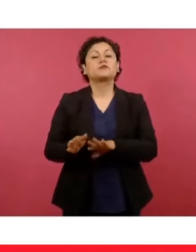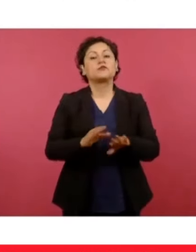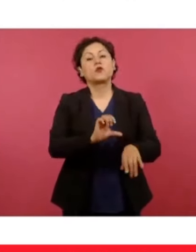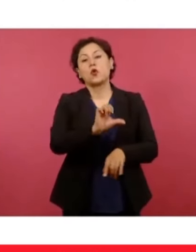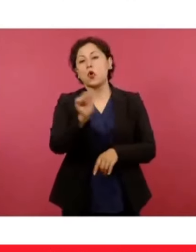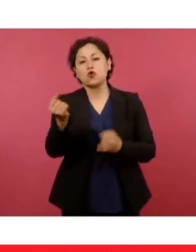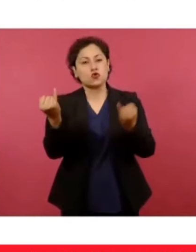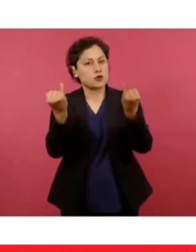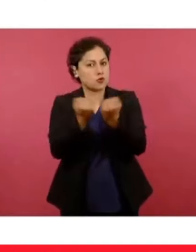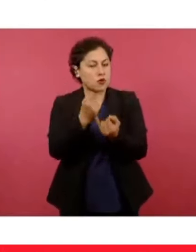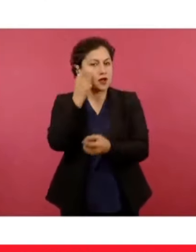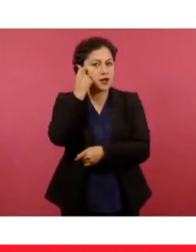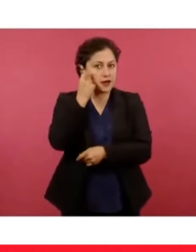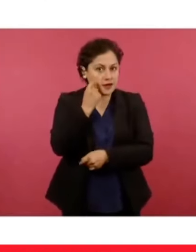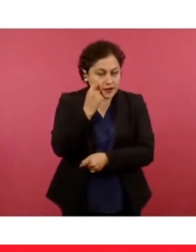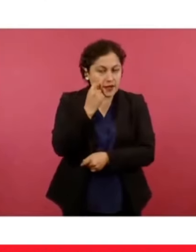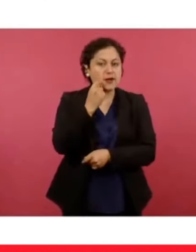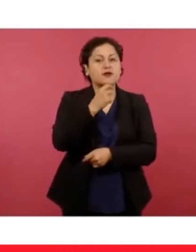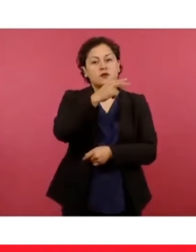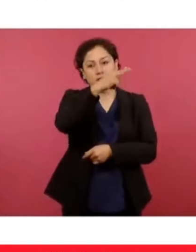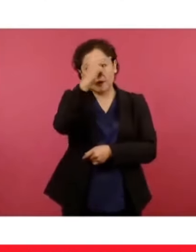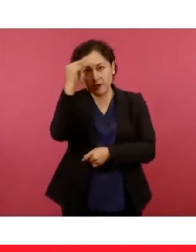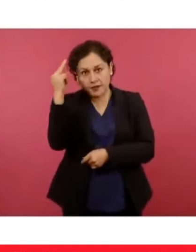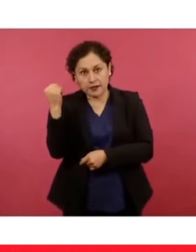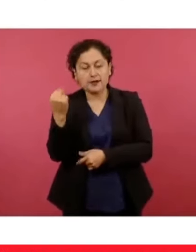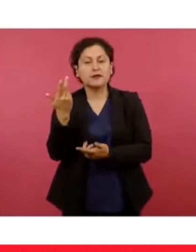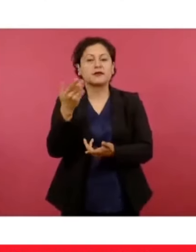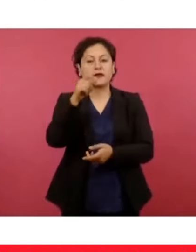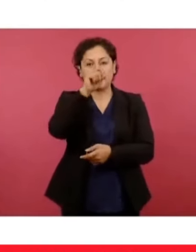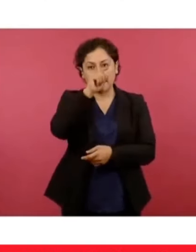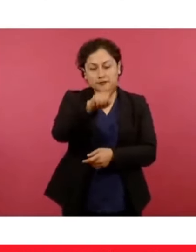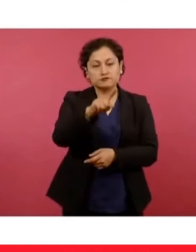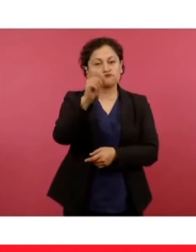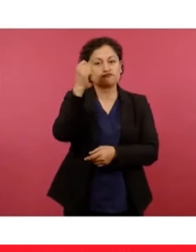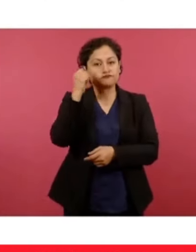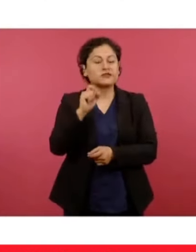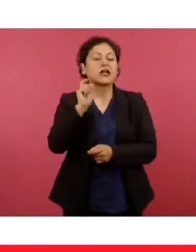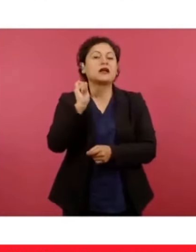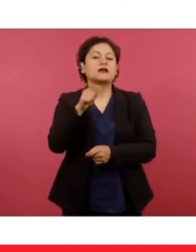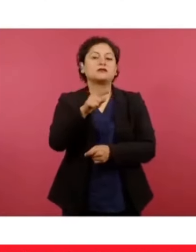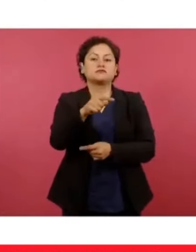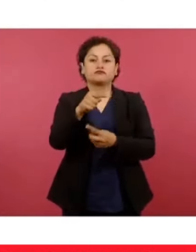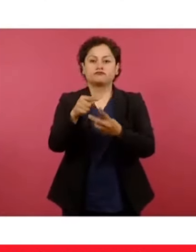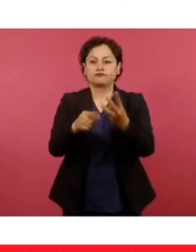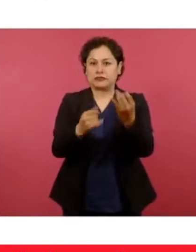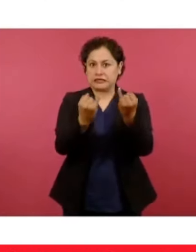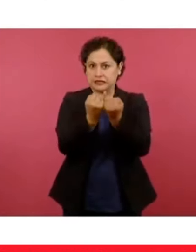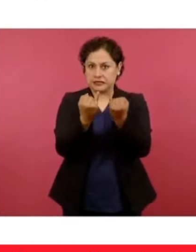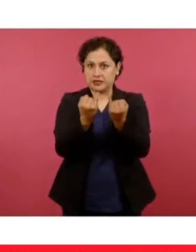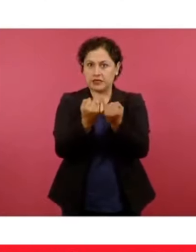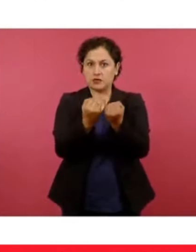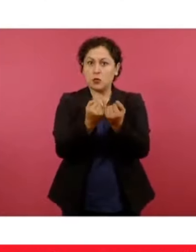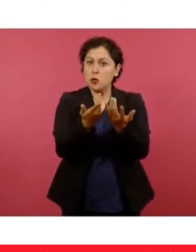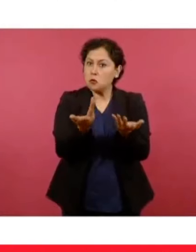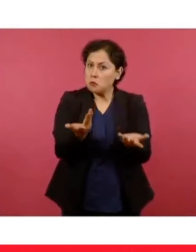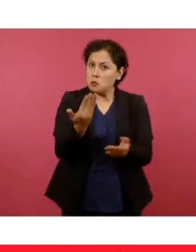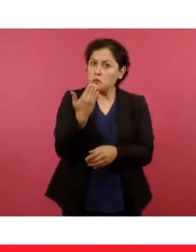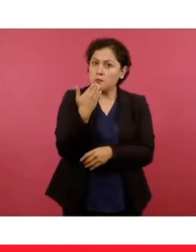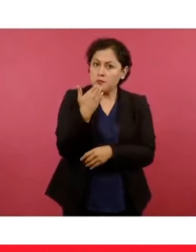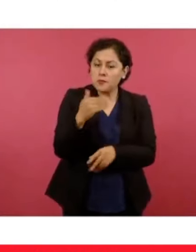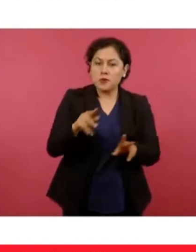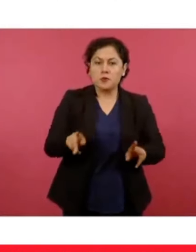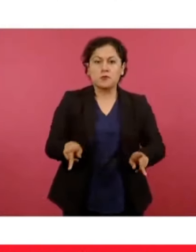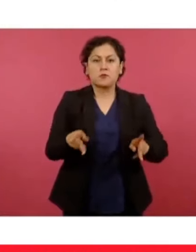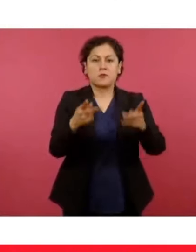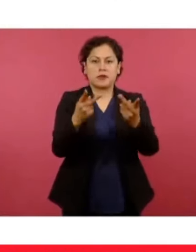narit Sinaloa Jalisco Chihuahua y Puebla con casos similares donde no solamente el precio está al costo de lo que está